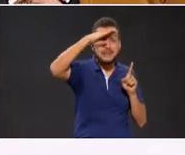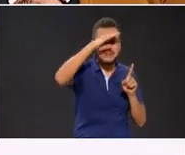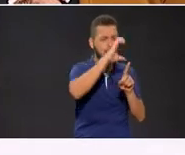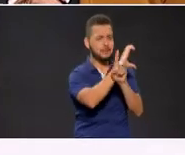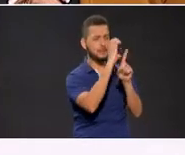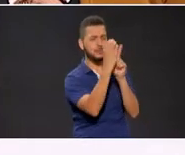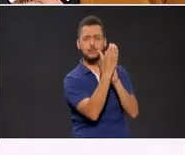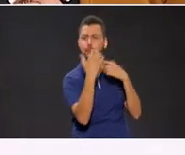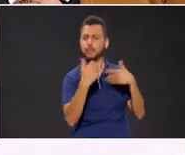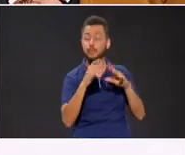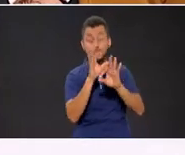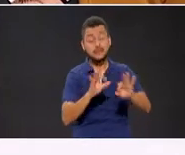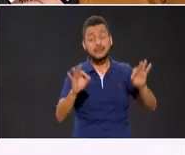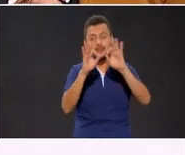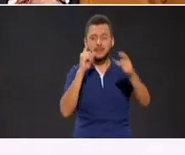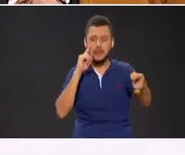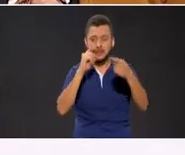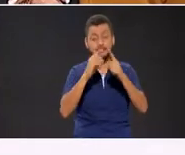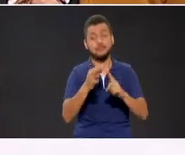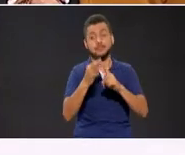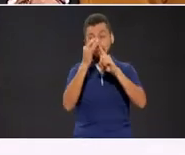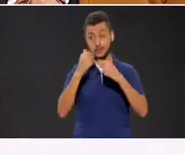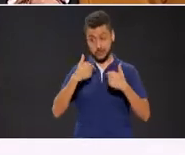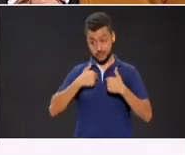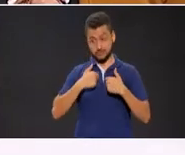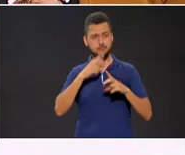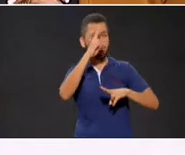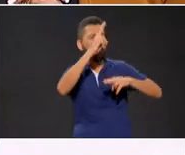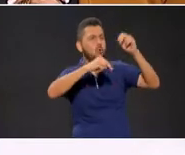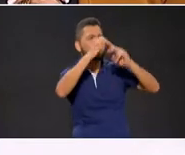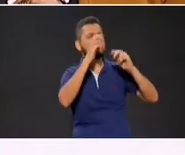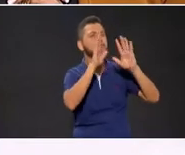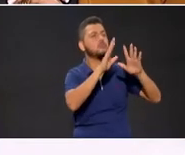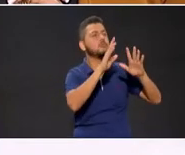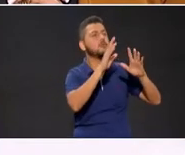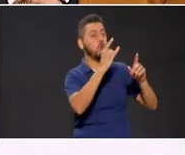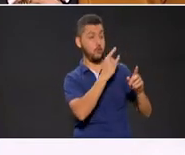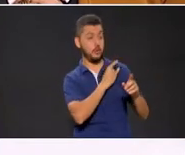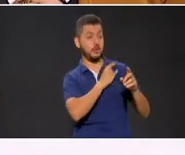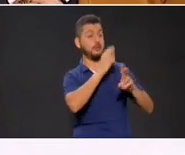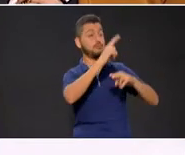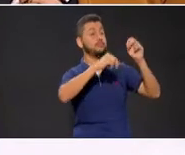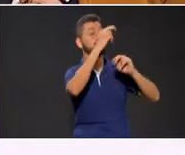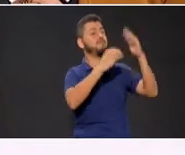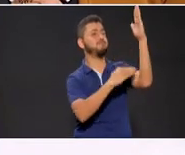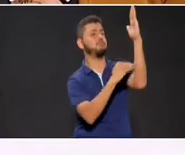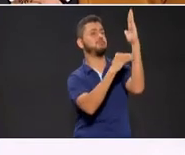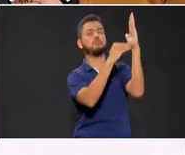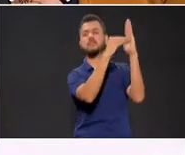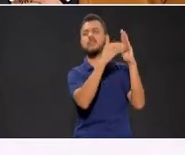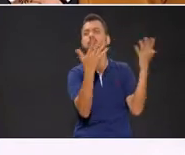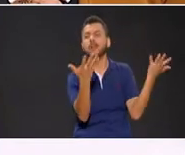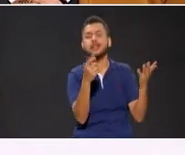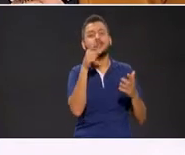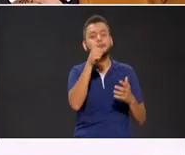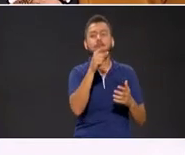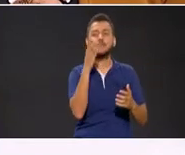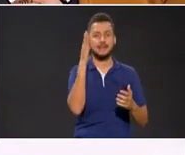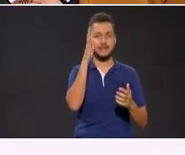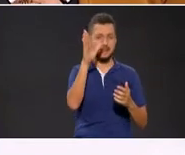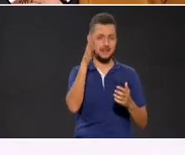vamos a crear una gran universidad en san cristóbal porque nuestro gobernador por ejemplo con el tema de la